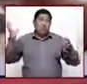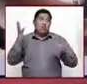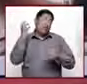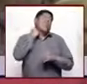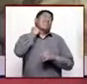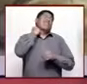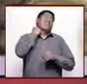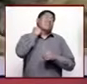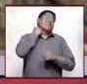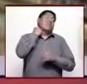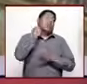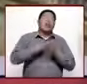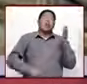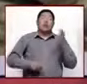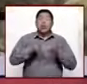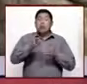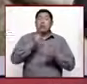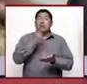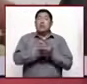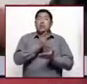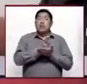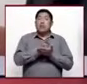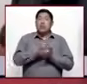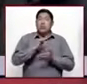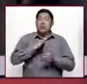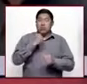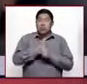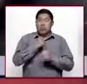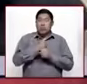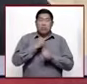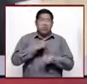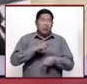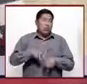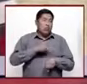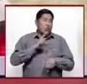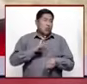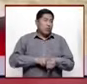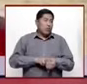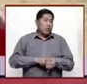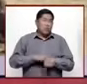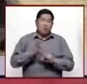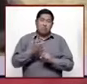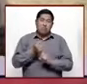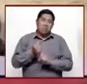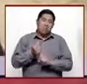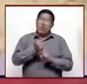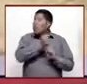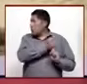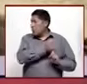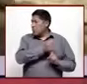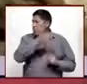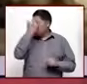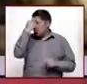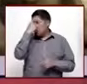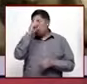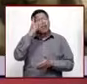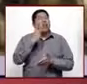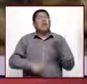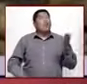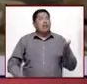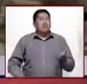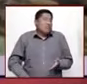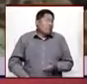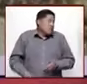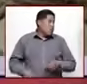qué. ¿Usted, señor, de qué se le está acusando? Soy trabajador normal y me están llevando en vano también. No me